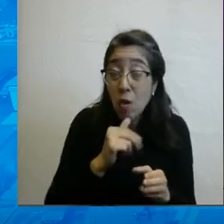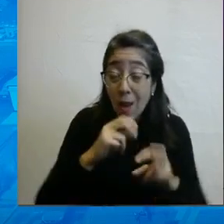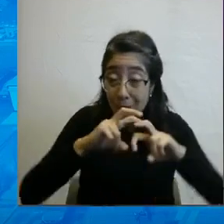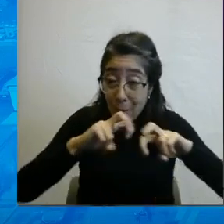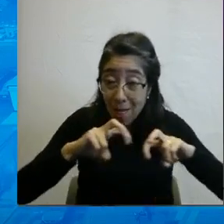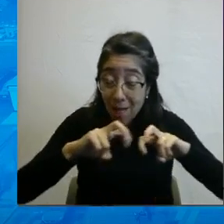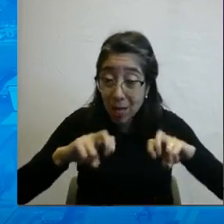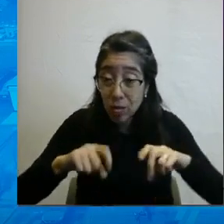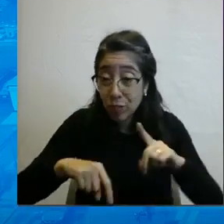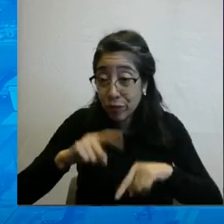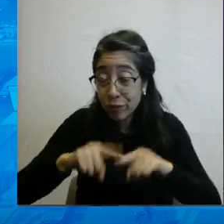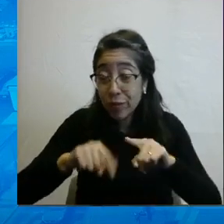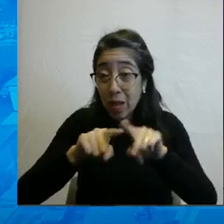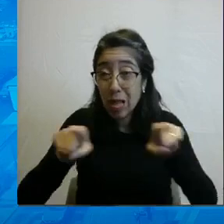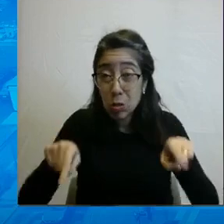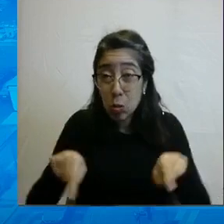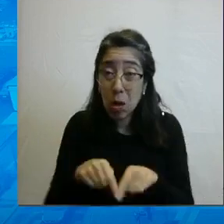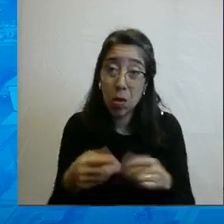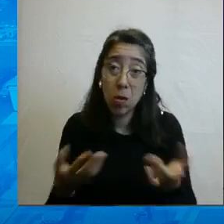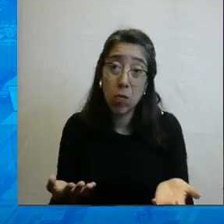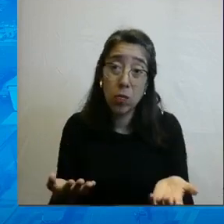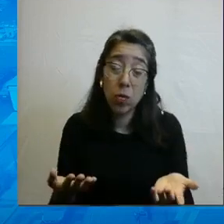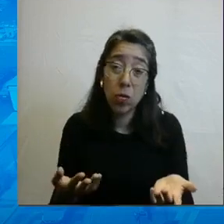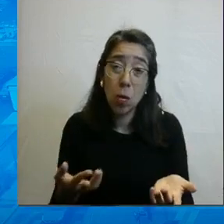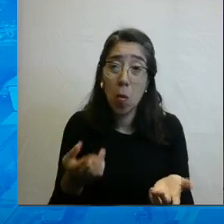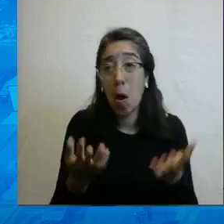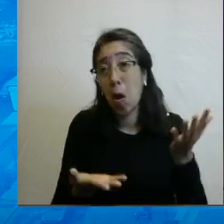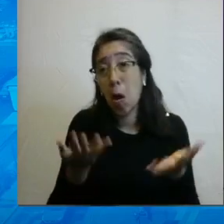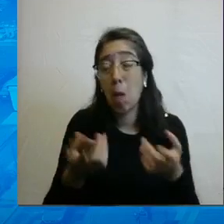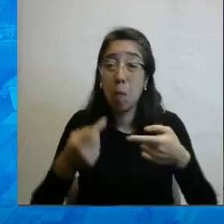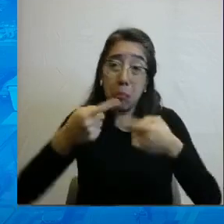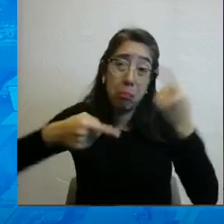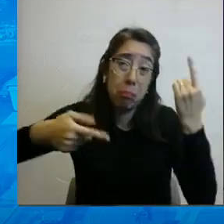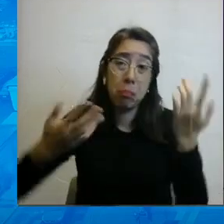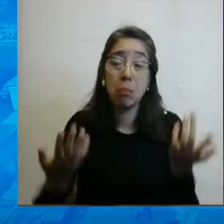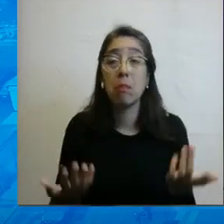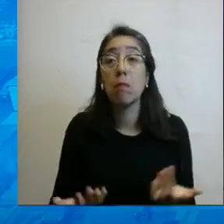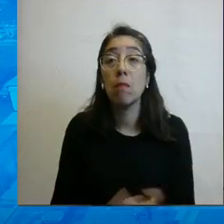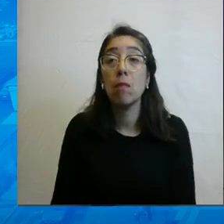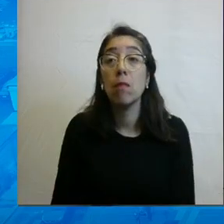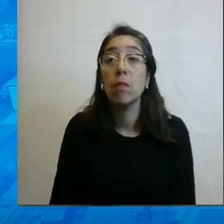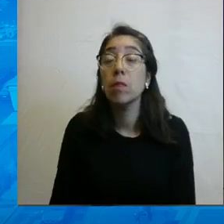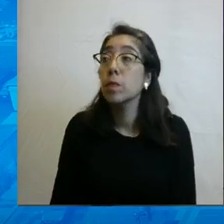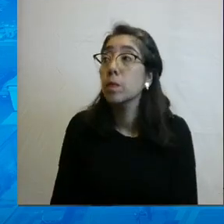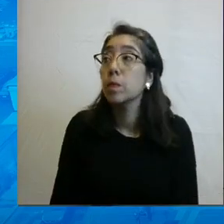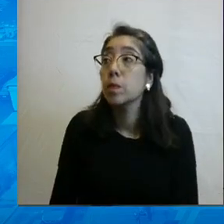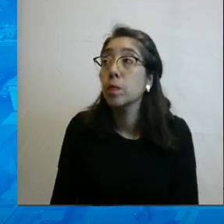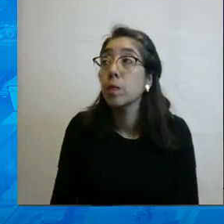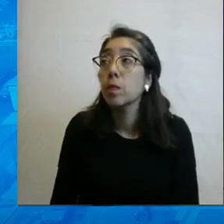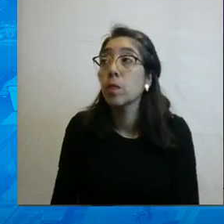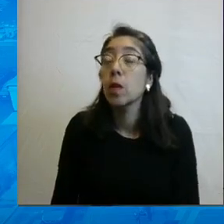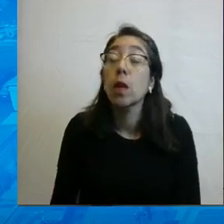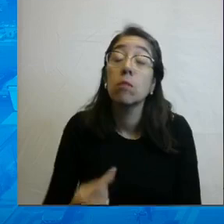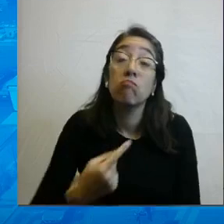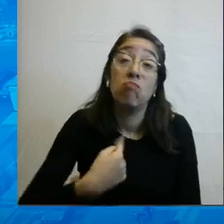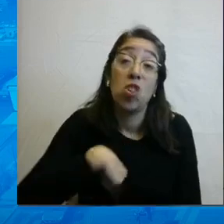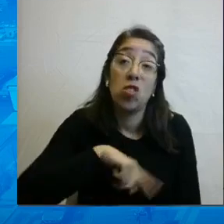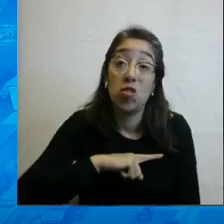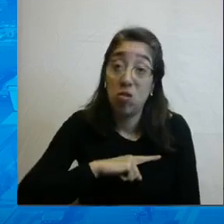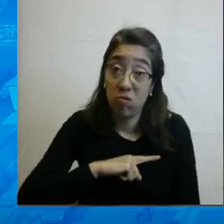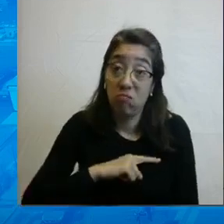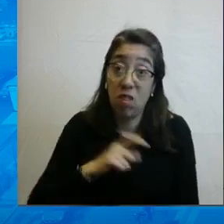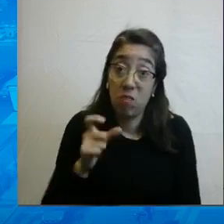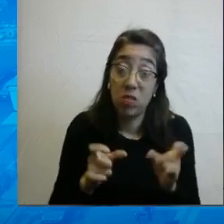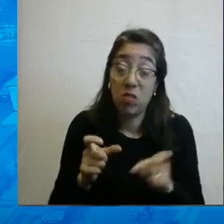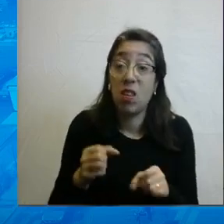todo estancado, porque si ahora van a hacer otro estudio de tierra y estando el hoyo y no se puede hacer ningún trabajo más. Entonces los artesanos estamos de manos cruzadas.